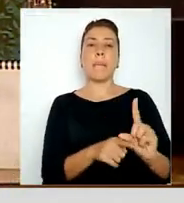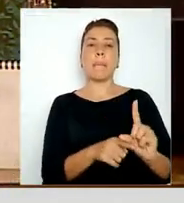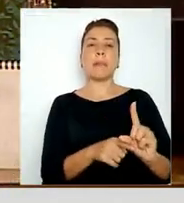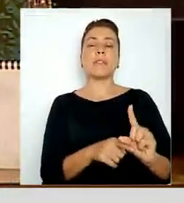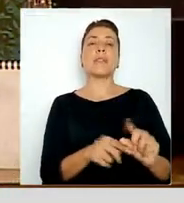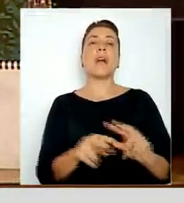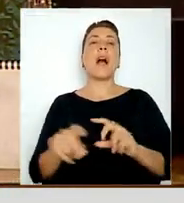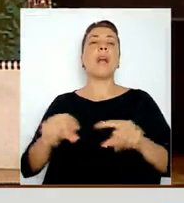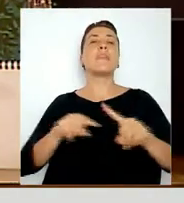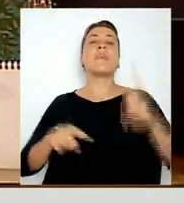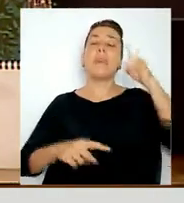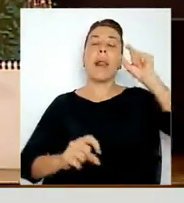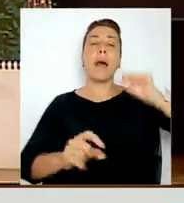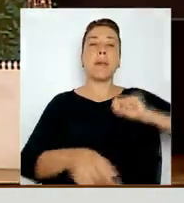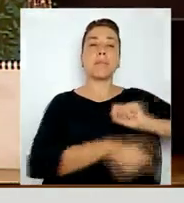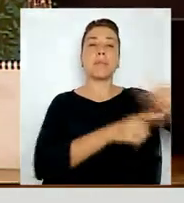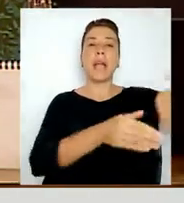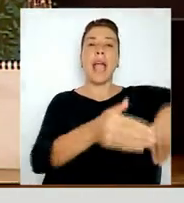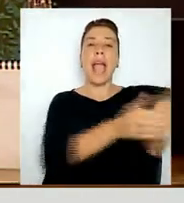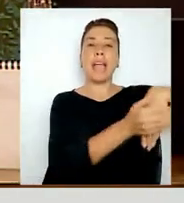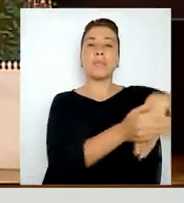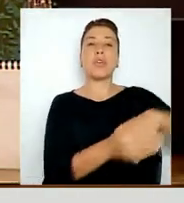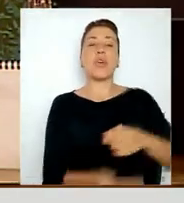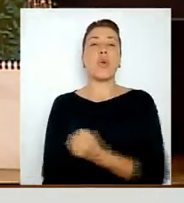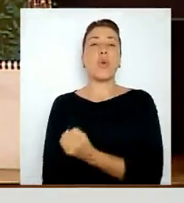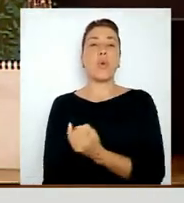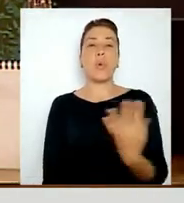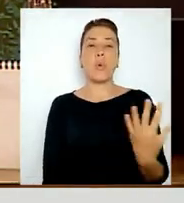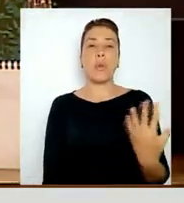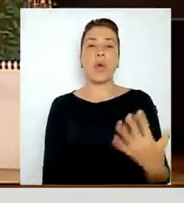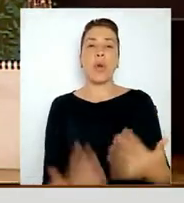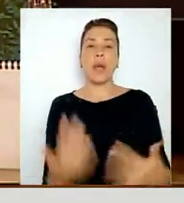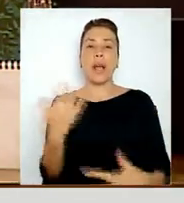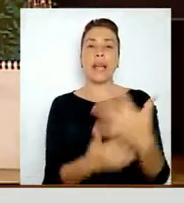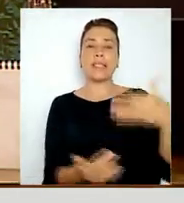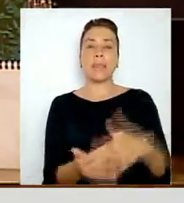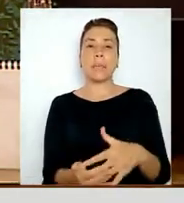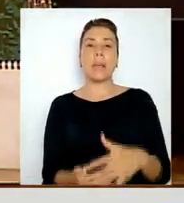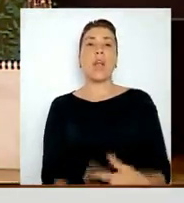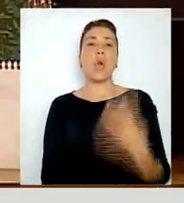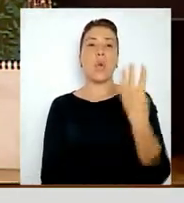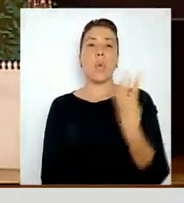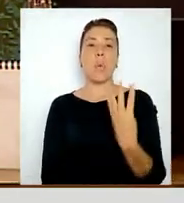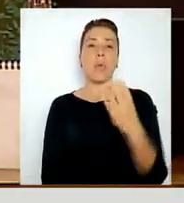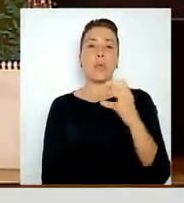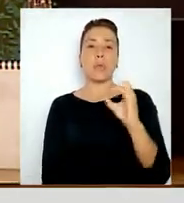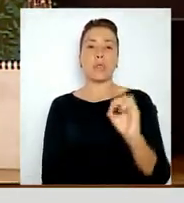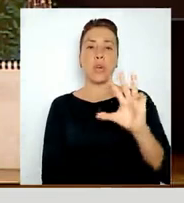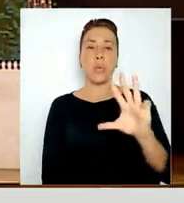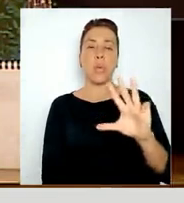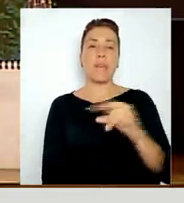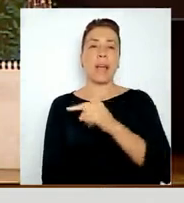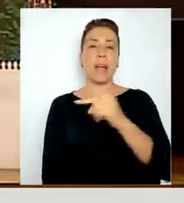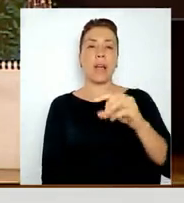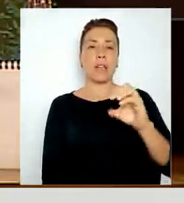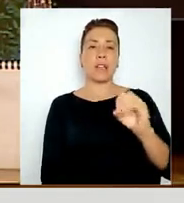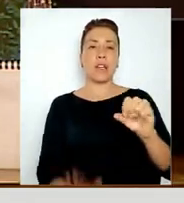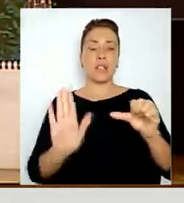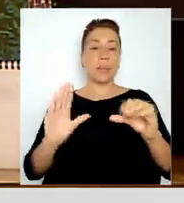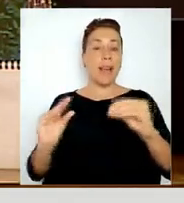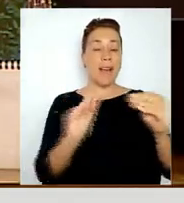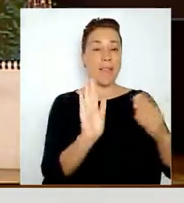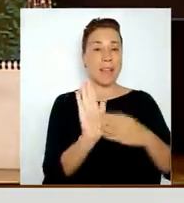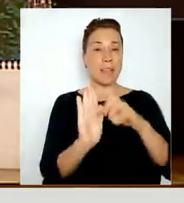correspondiente al boletín número quince mil cuatro cero nueve guion cero seis para la discusión de este proyecto se